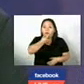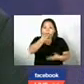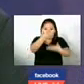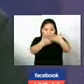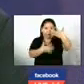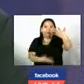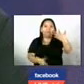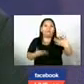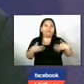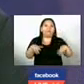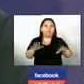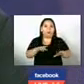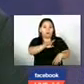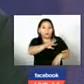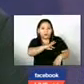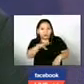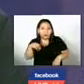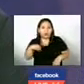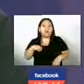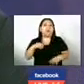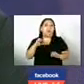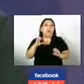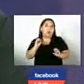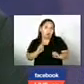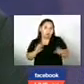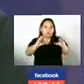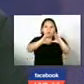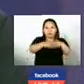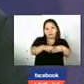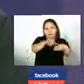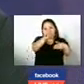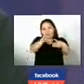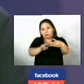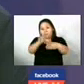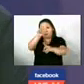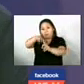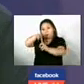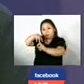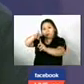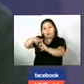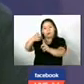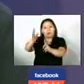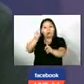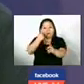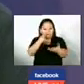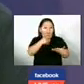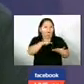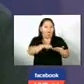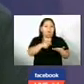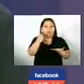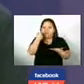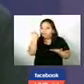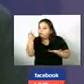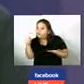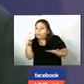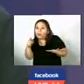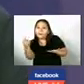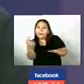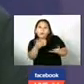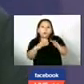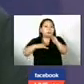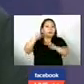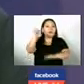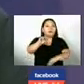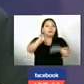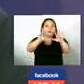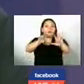de los de las familias y de las características particulares de salud de cada una de ellas vamos a buscar esos grupos etarios arriba de